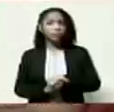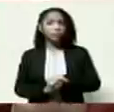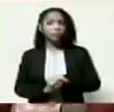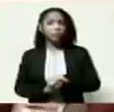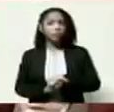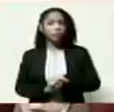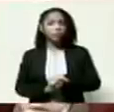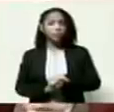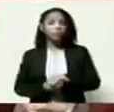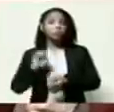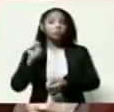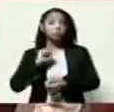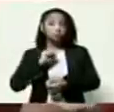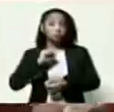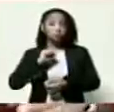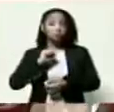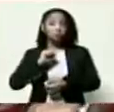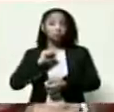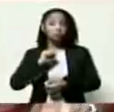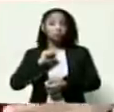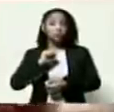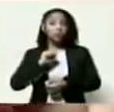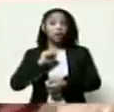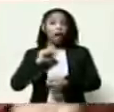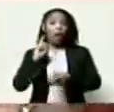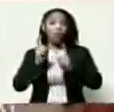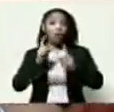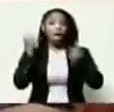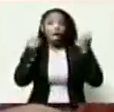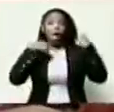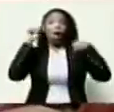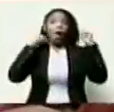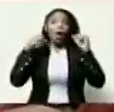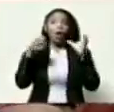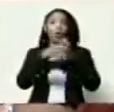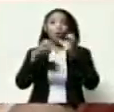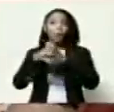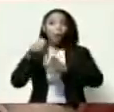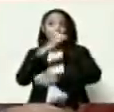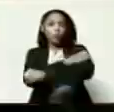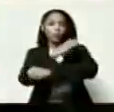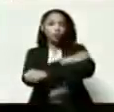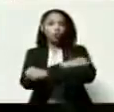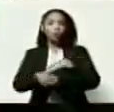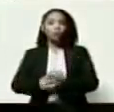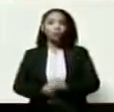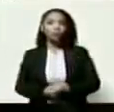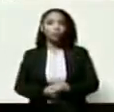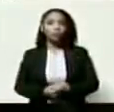Lo que sí es cierto, que los más desesperados son los sectores opositores.